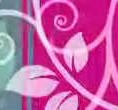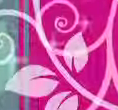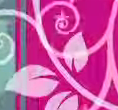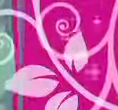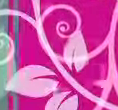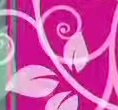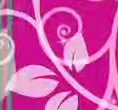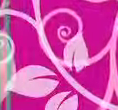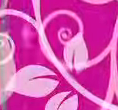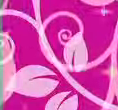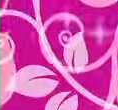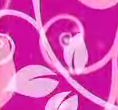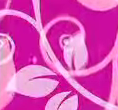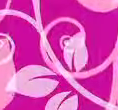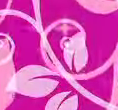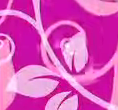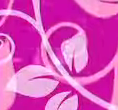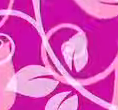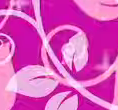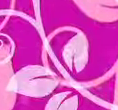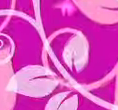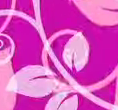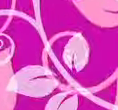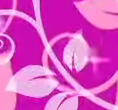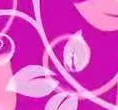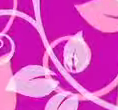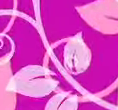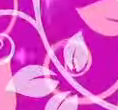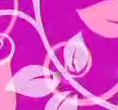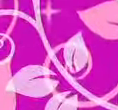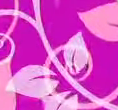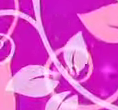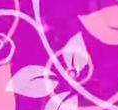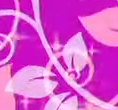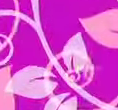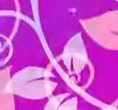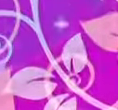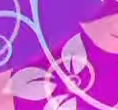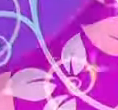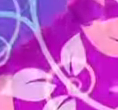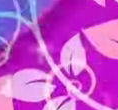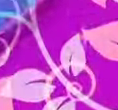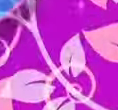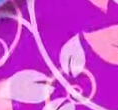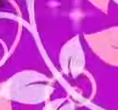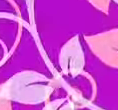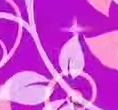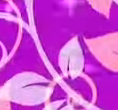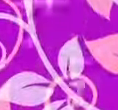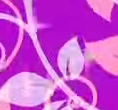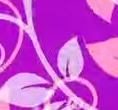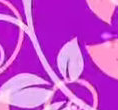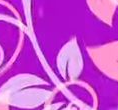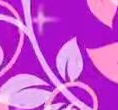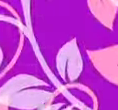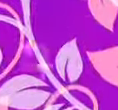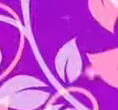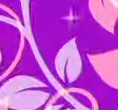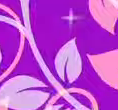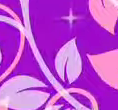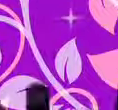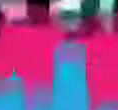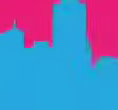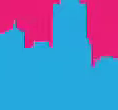en bases de maquillaje con Adria y Paz y Alegría, donde en tu belleza es.